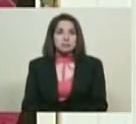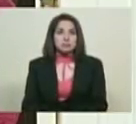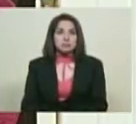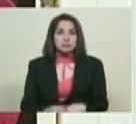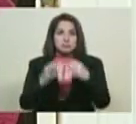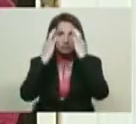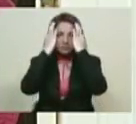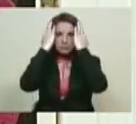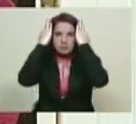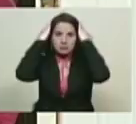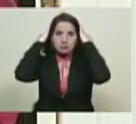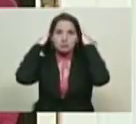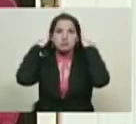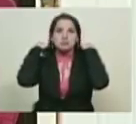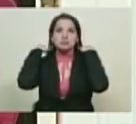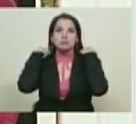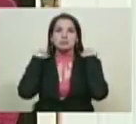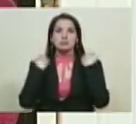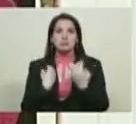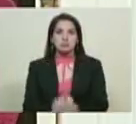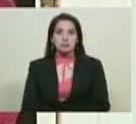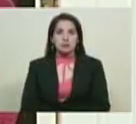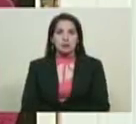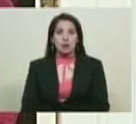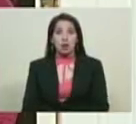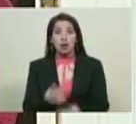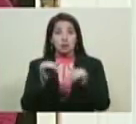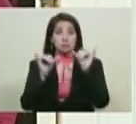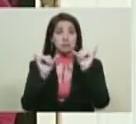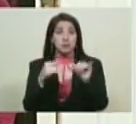los mismos, porque las oligarquías eran las mismas.